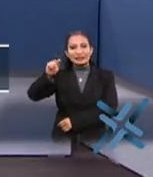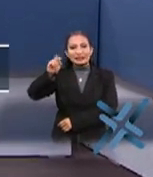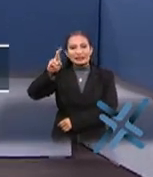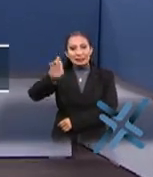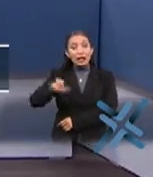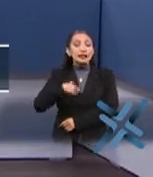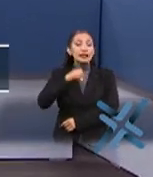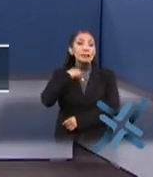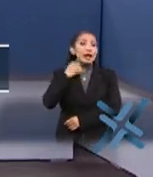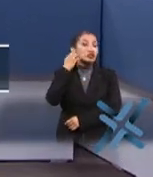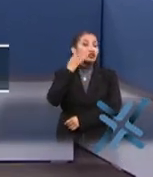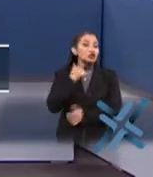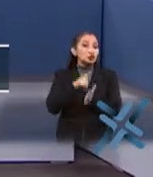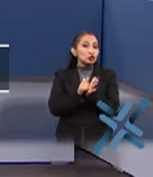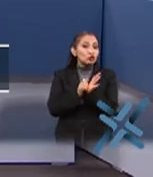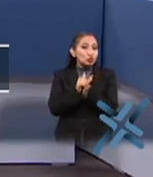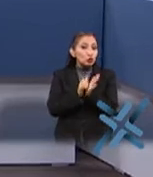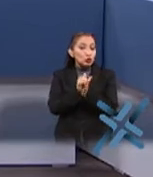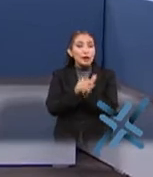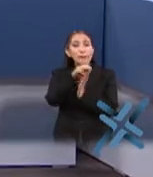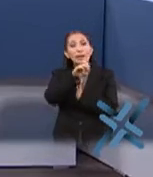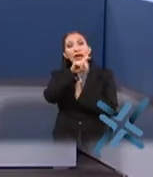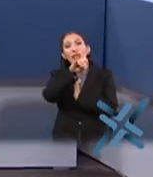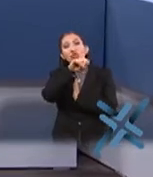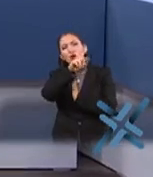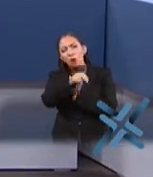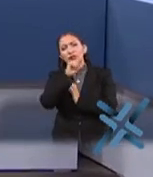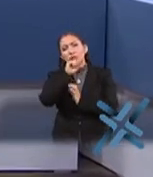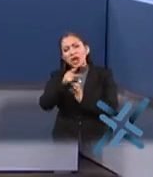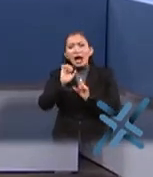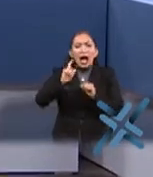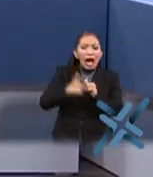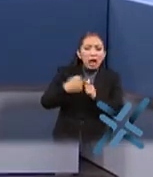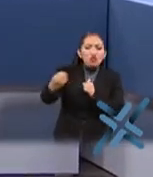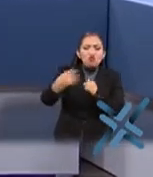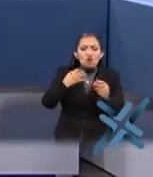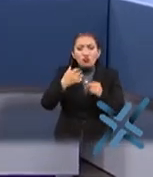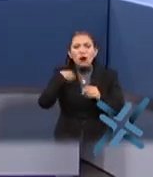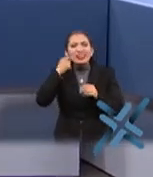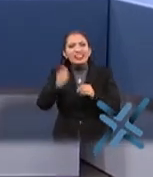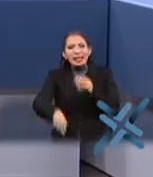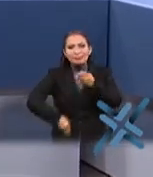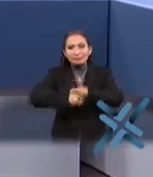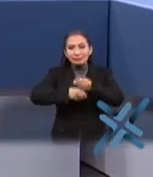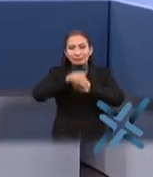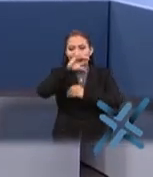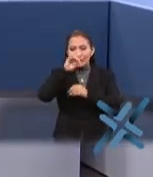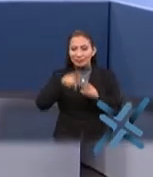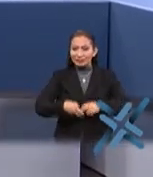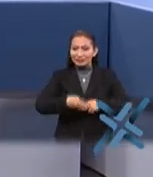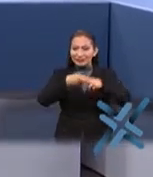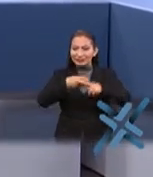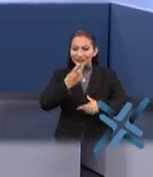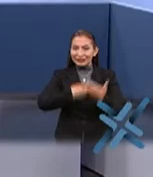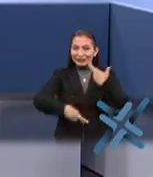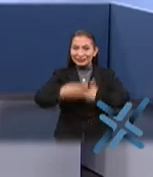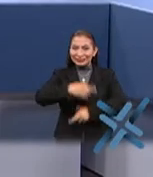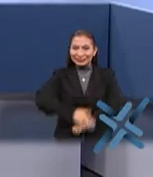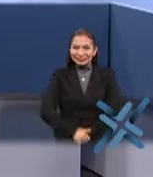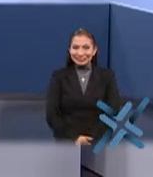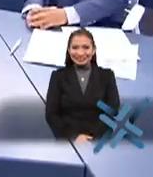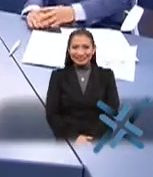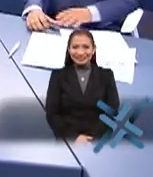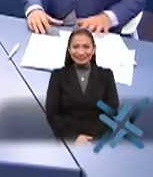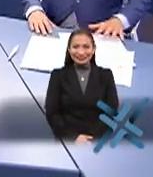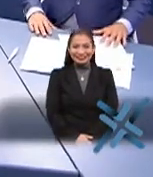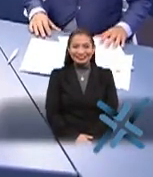en YouTube y en Medium para profundizar con textos que complementan los contenidos audiovisuales. Vamos a una pausa, regresamos.